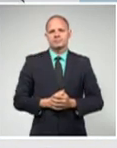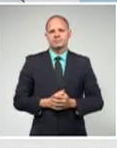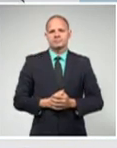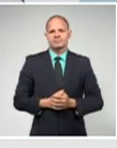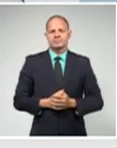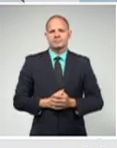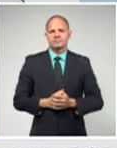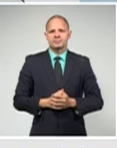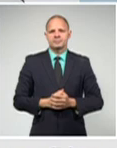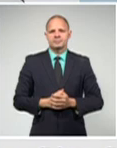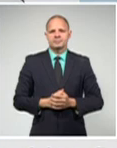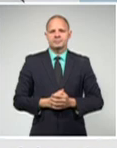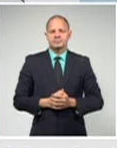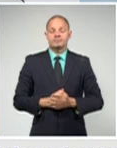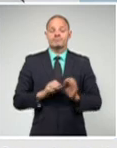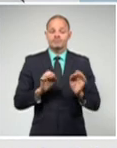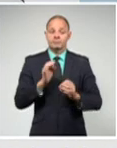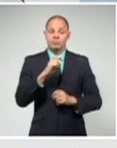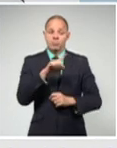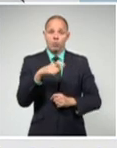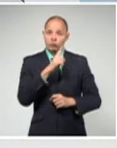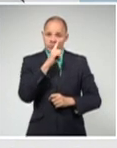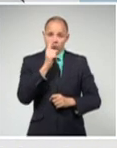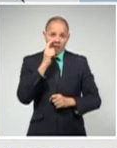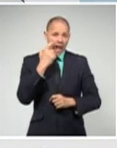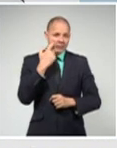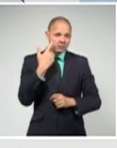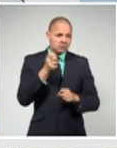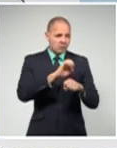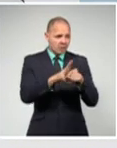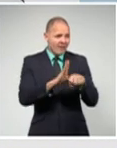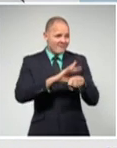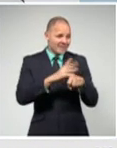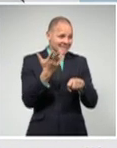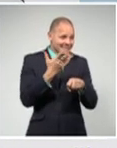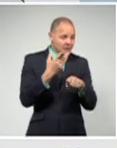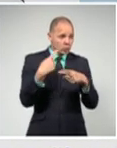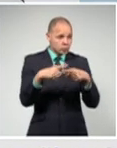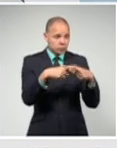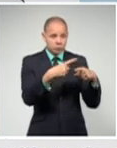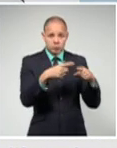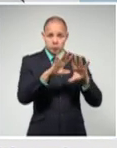en busca del SARS-CoV-2 y